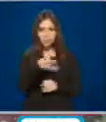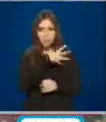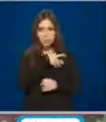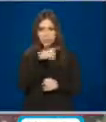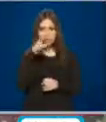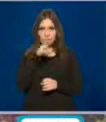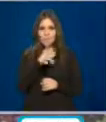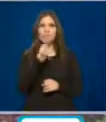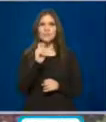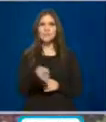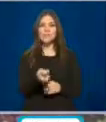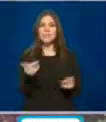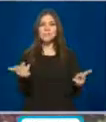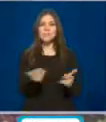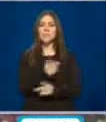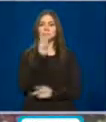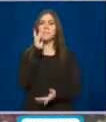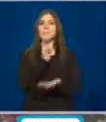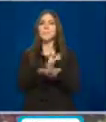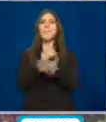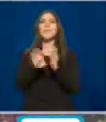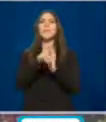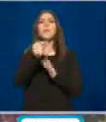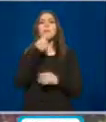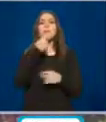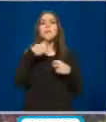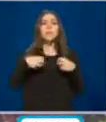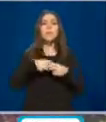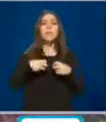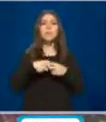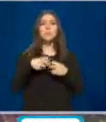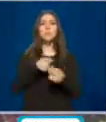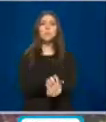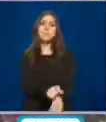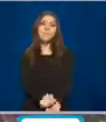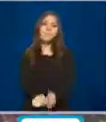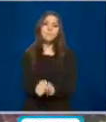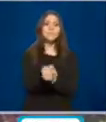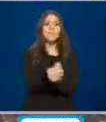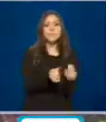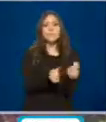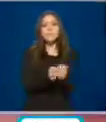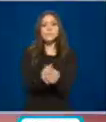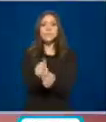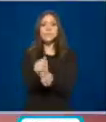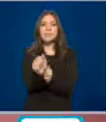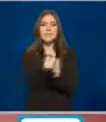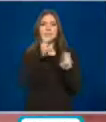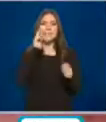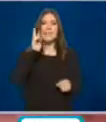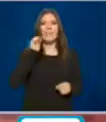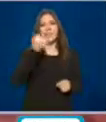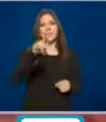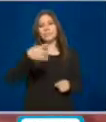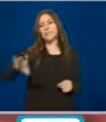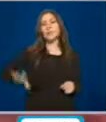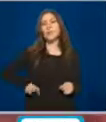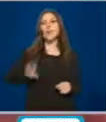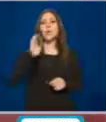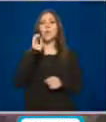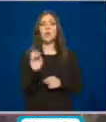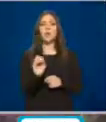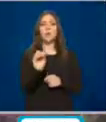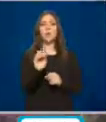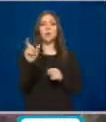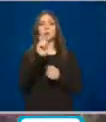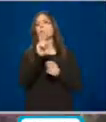está sucediendo. Es como cuando un niño está nervioso y se empieza a jalonear el suéter, ¿no? Si han visto que es una característica, o se empieza a morder la